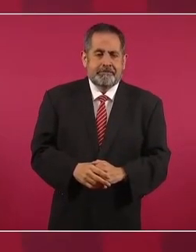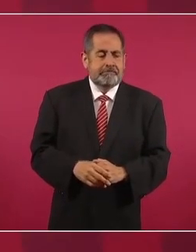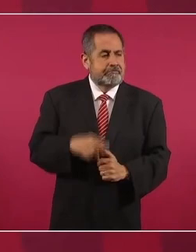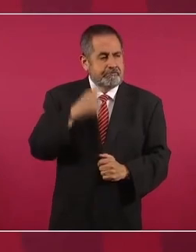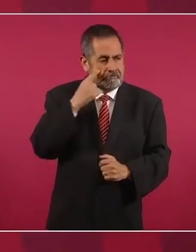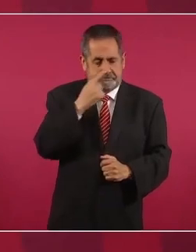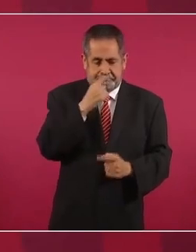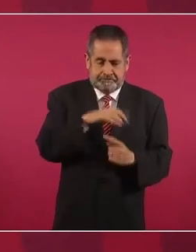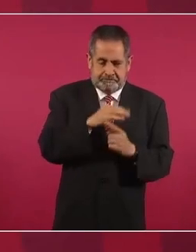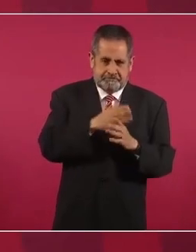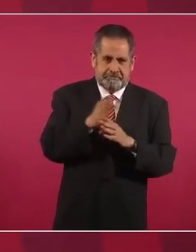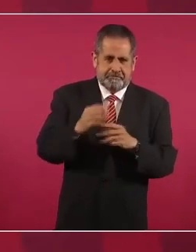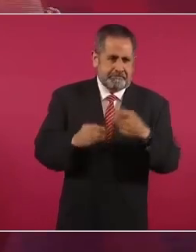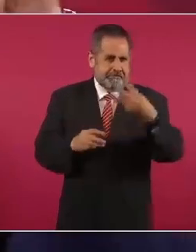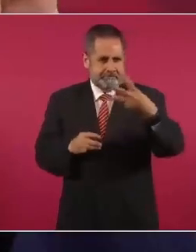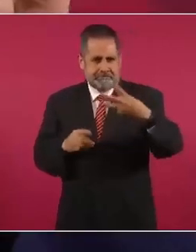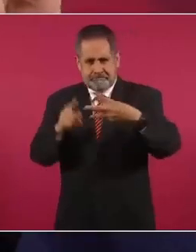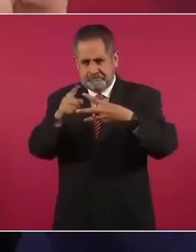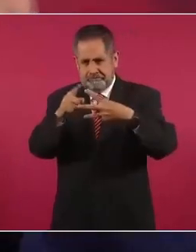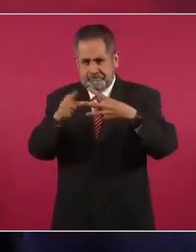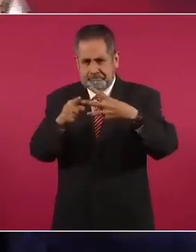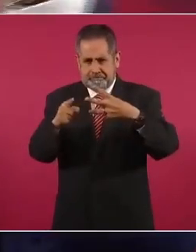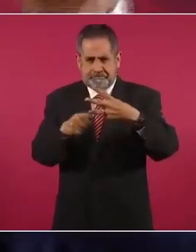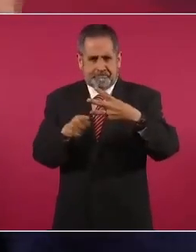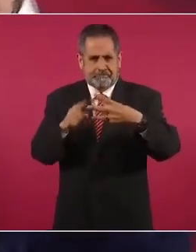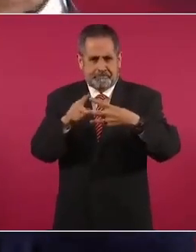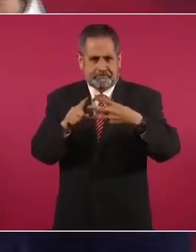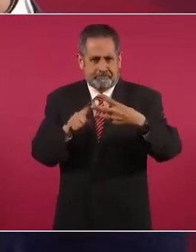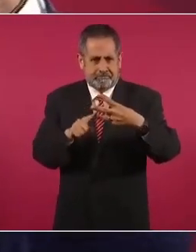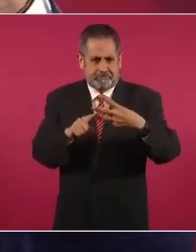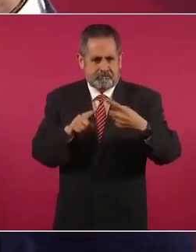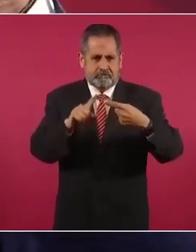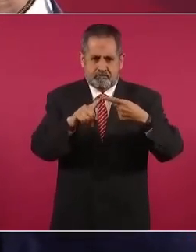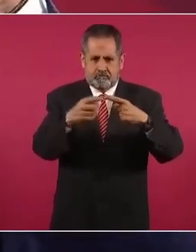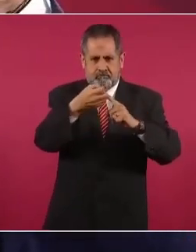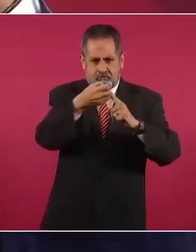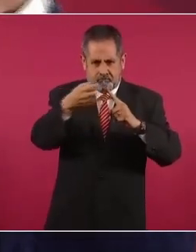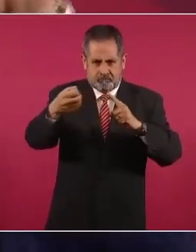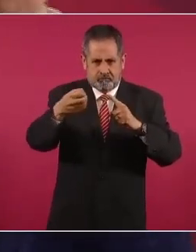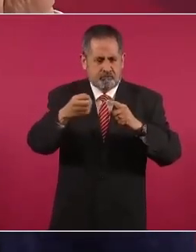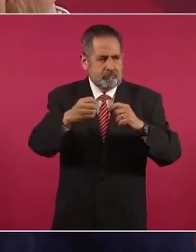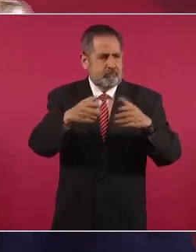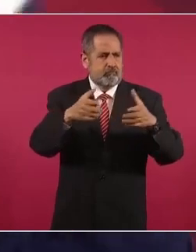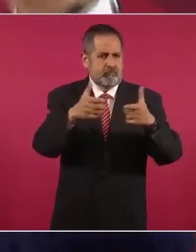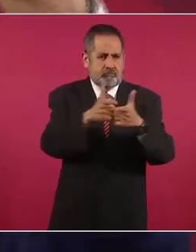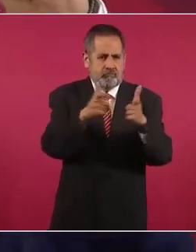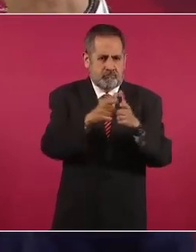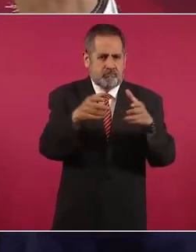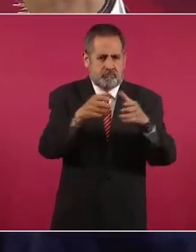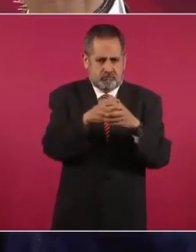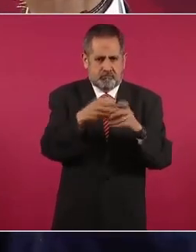opten. Son tres cosas: su agrupación política,